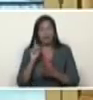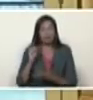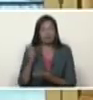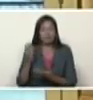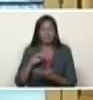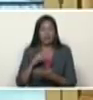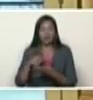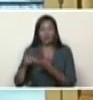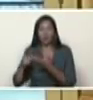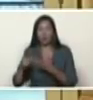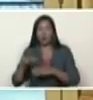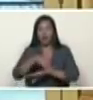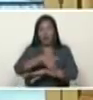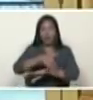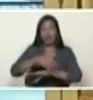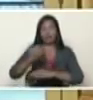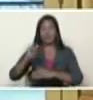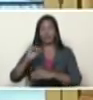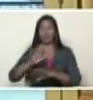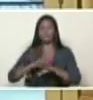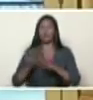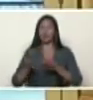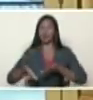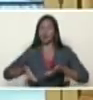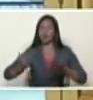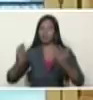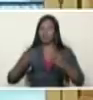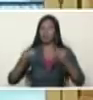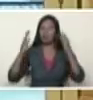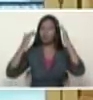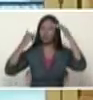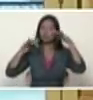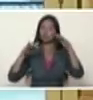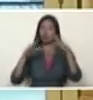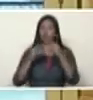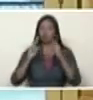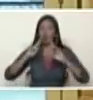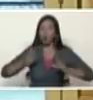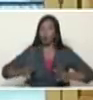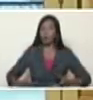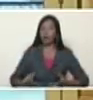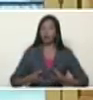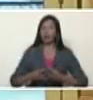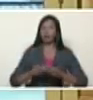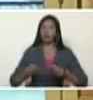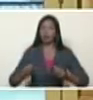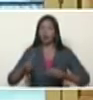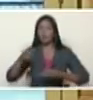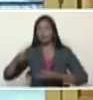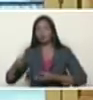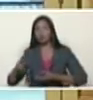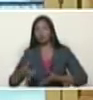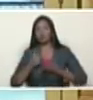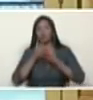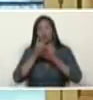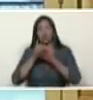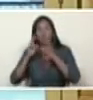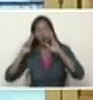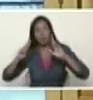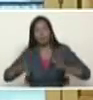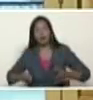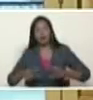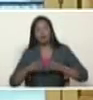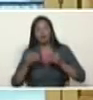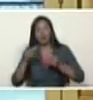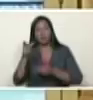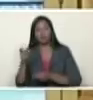y esté en las calles para que le dé atención humana, auxilio humano,